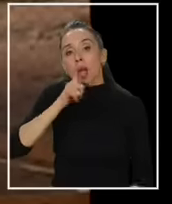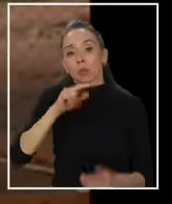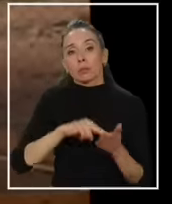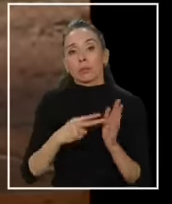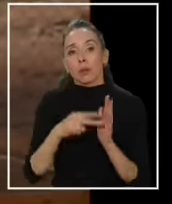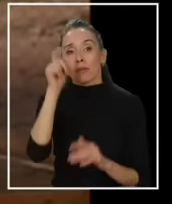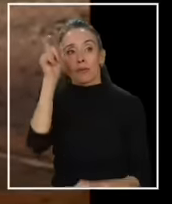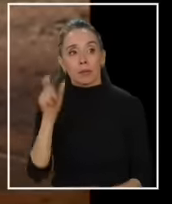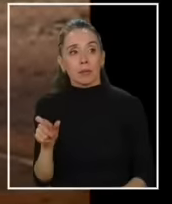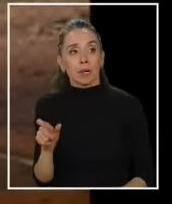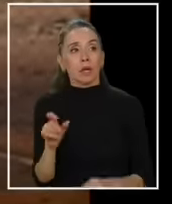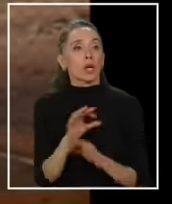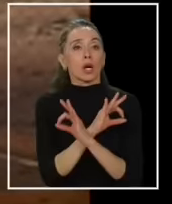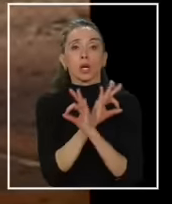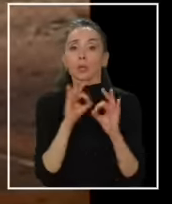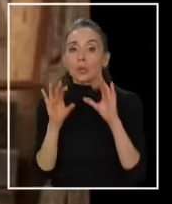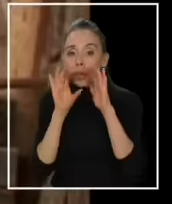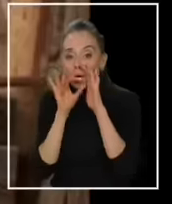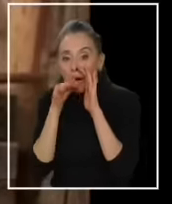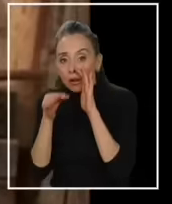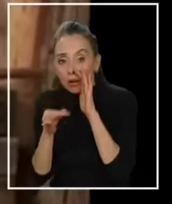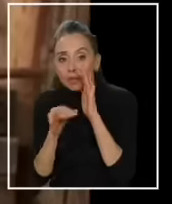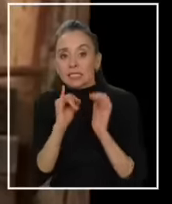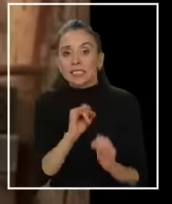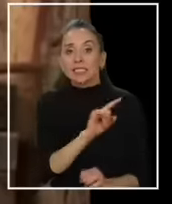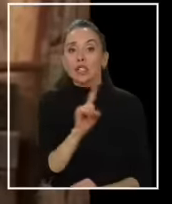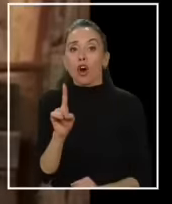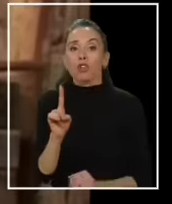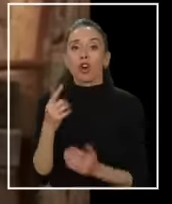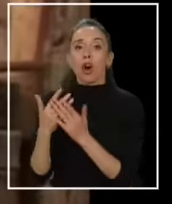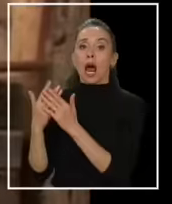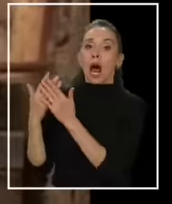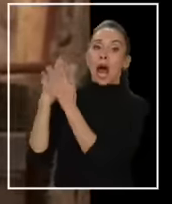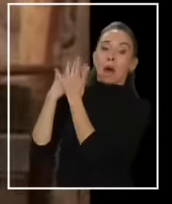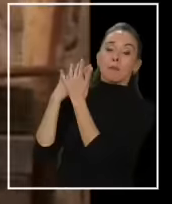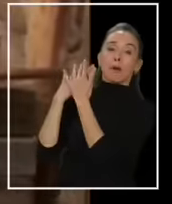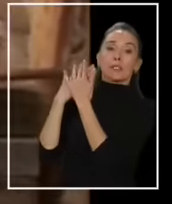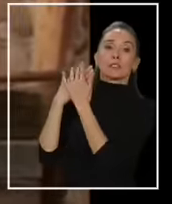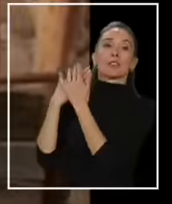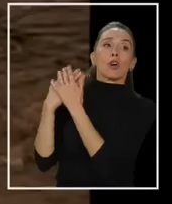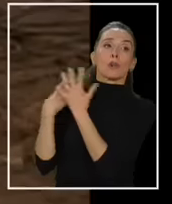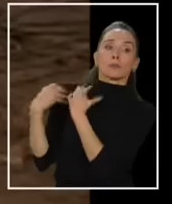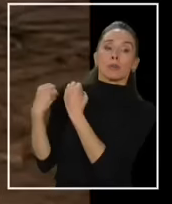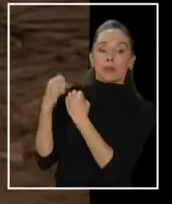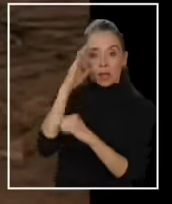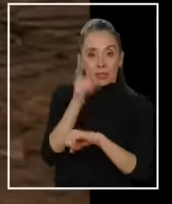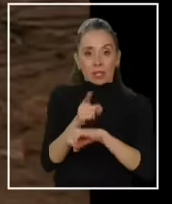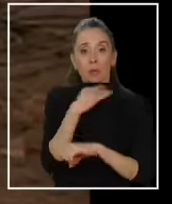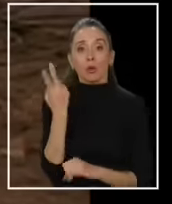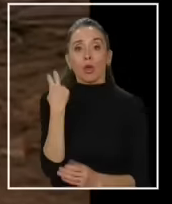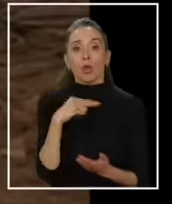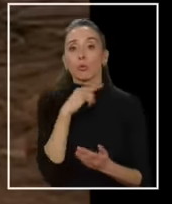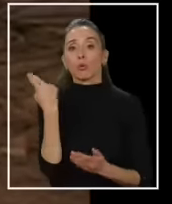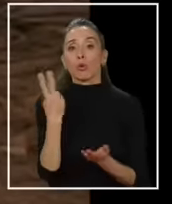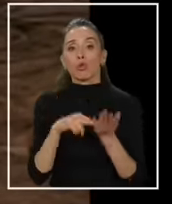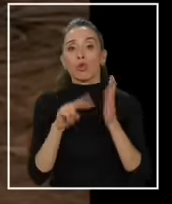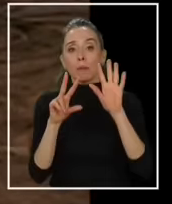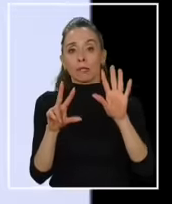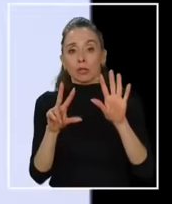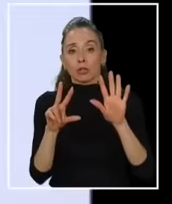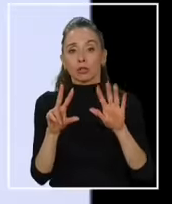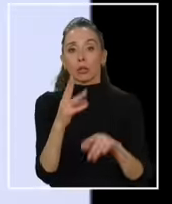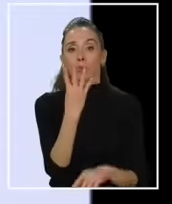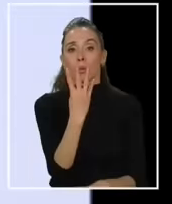tormento. Nunca confesó si fue o no utilizada por la dictadura militar. Murió en 2008 con